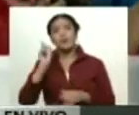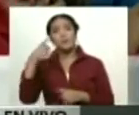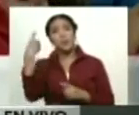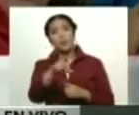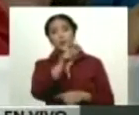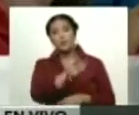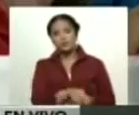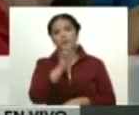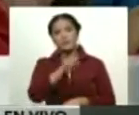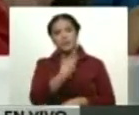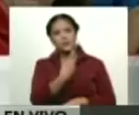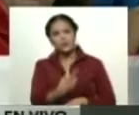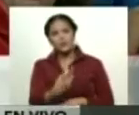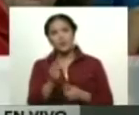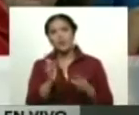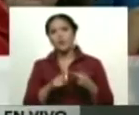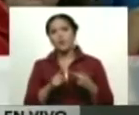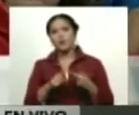hizo.